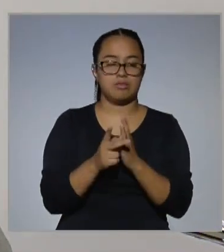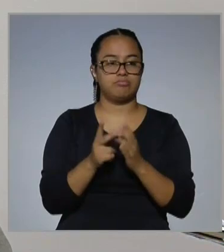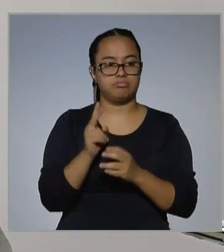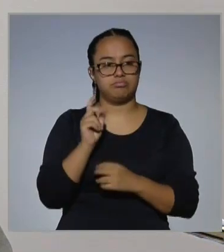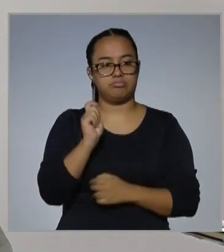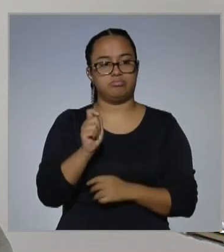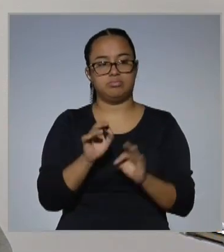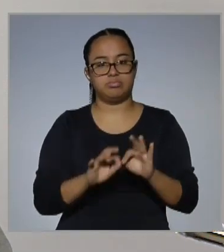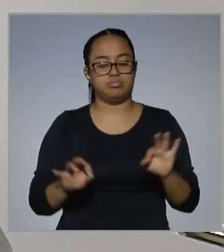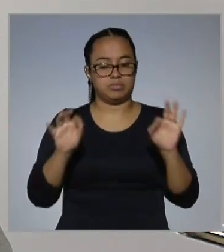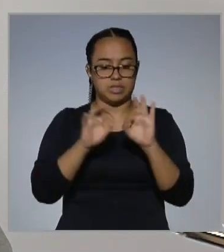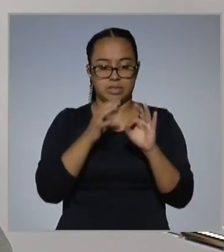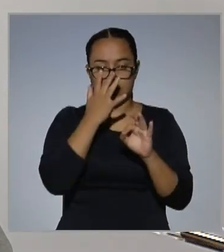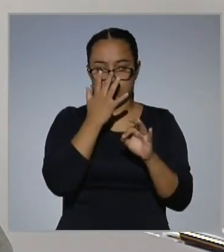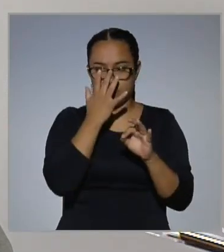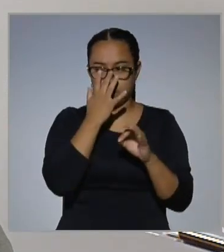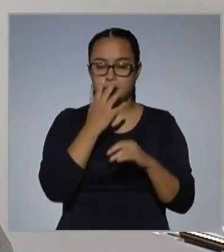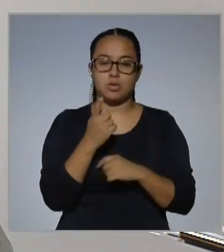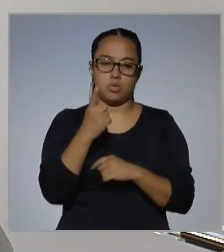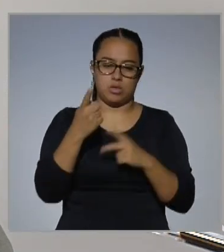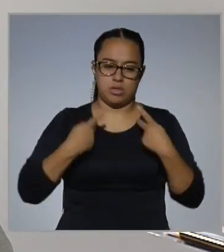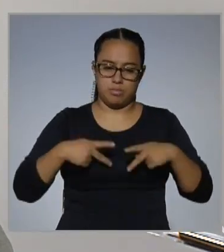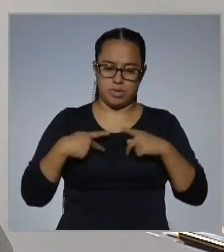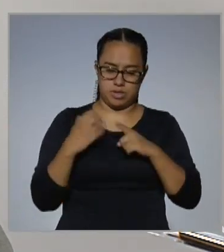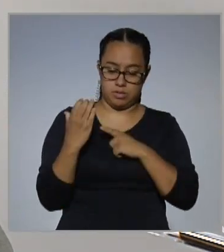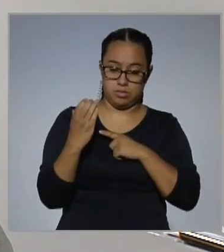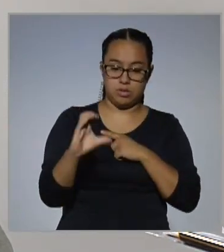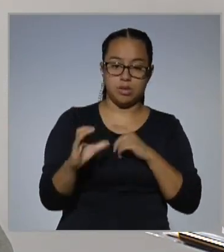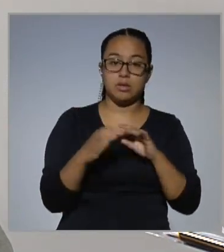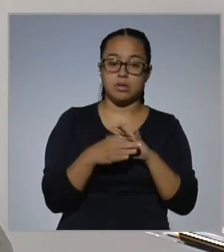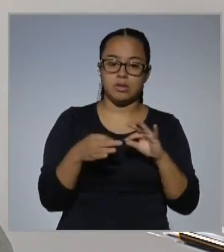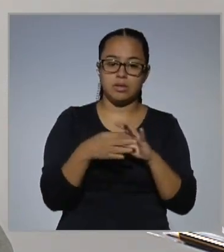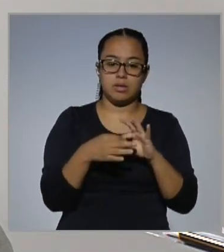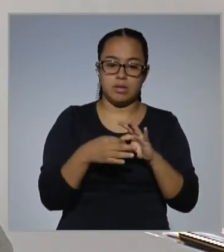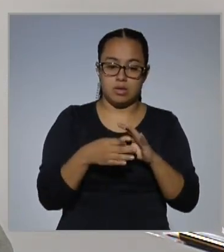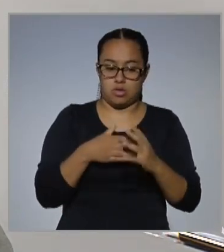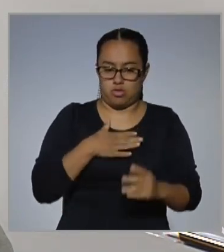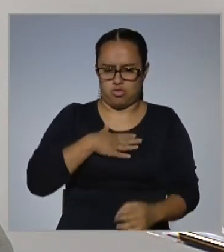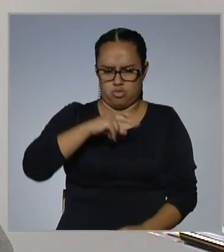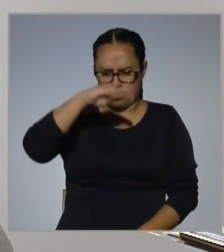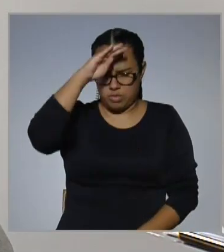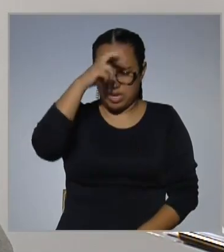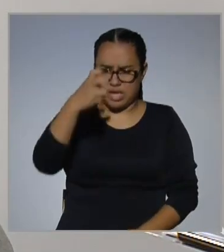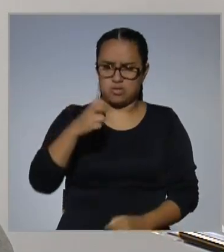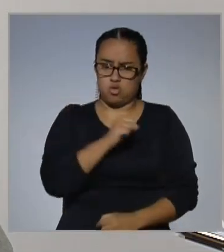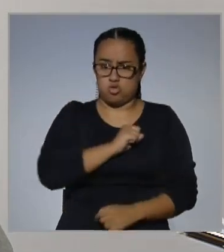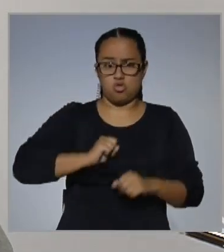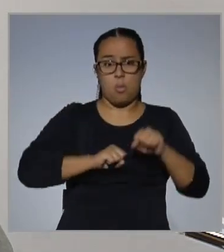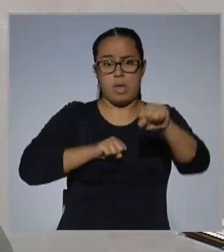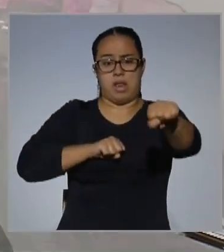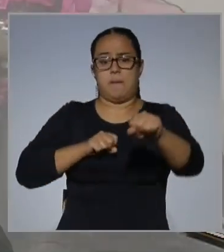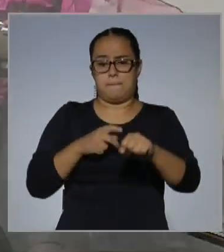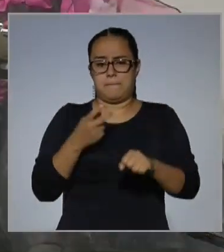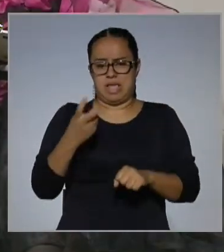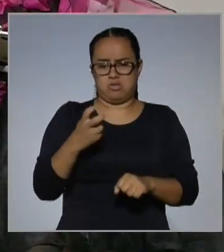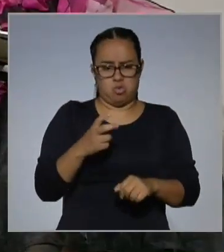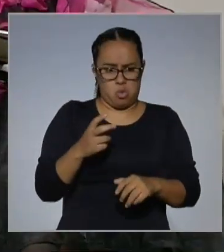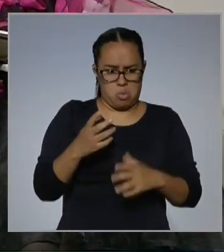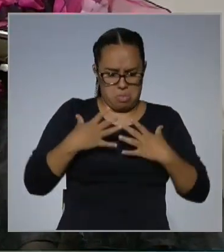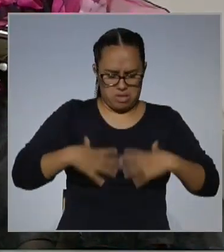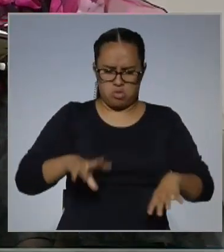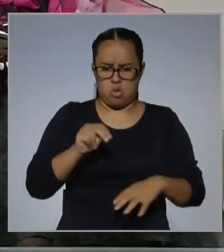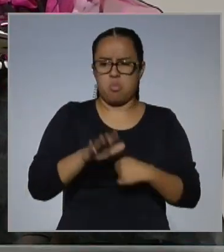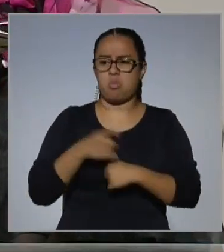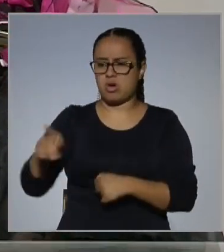uno de los comentarios del público decía, a mí no me parece que se vistan de superhéroes porque vienen los muertos, que es